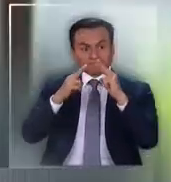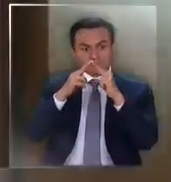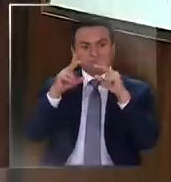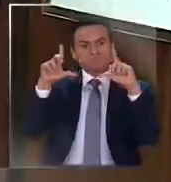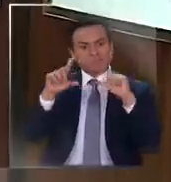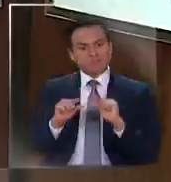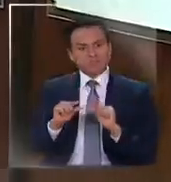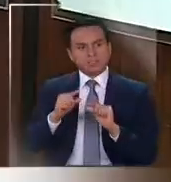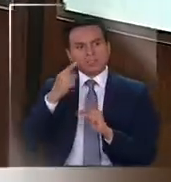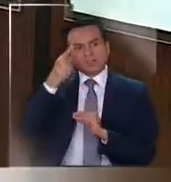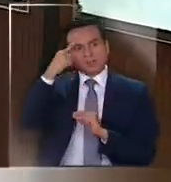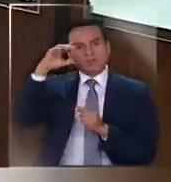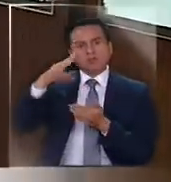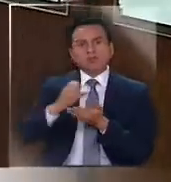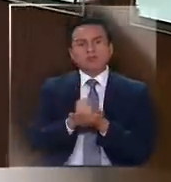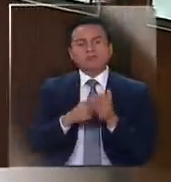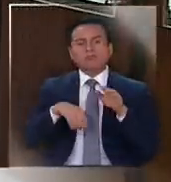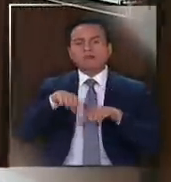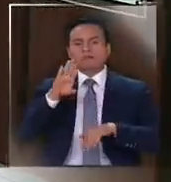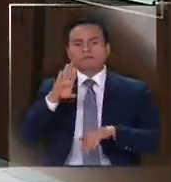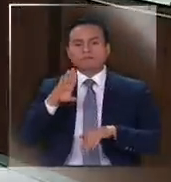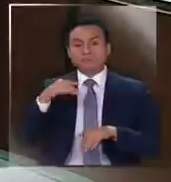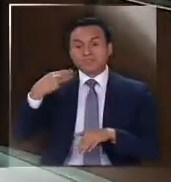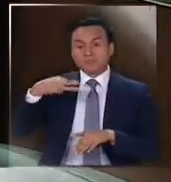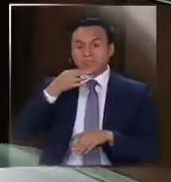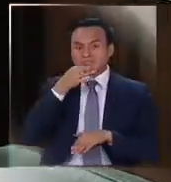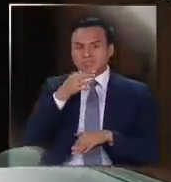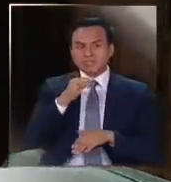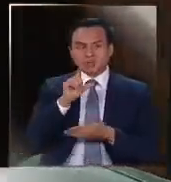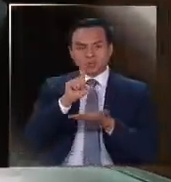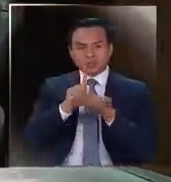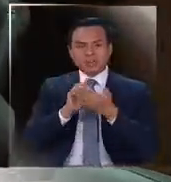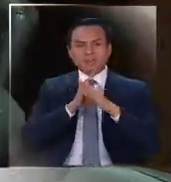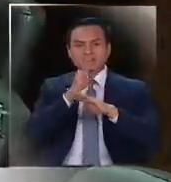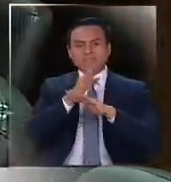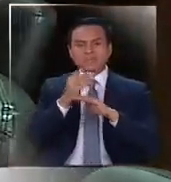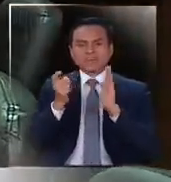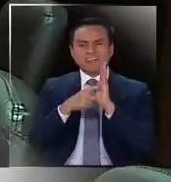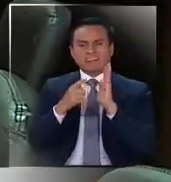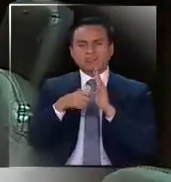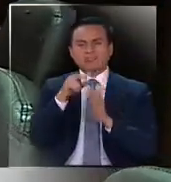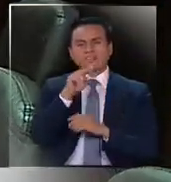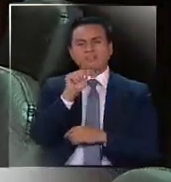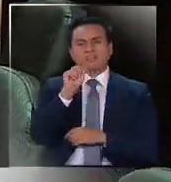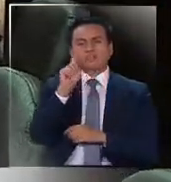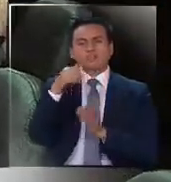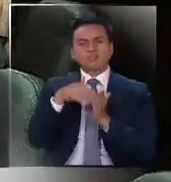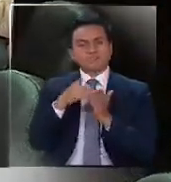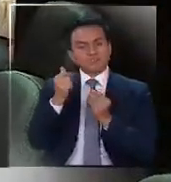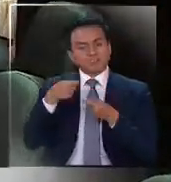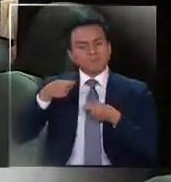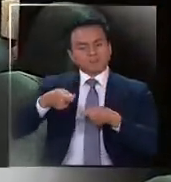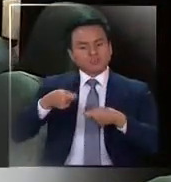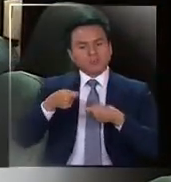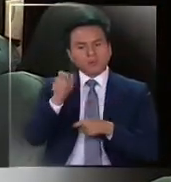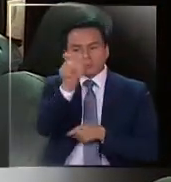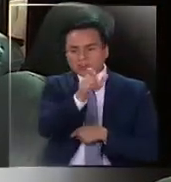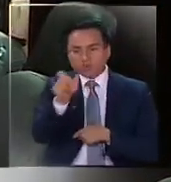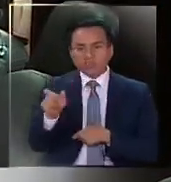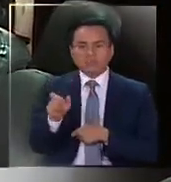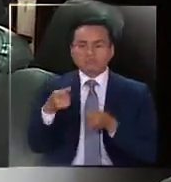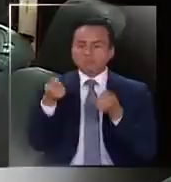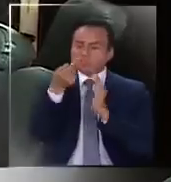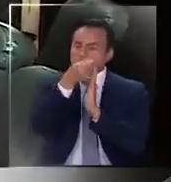vez menos. Pero el mayor logro, dicen en el municipio, es llegar a ese lugar del ranking con 261 mil pesos de inversión per cápita, de